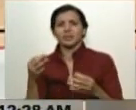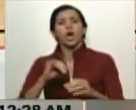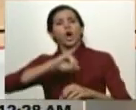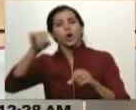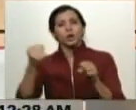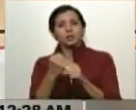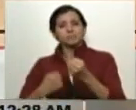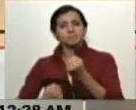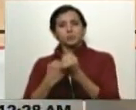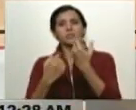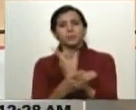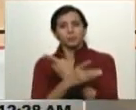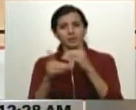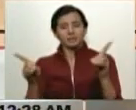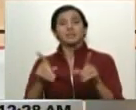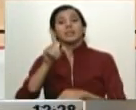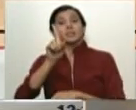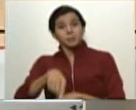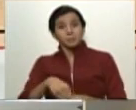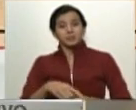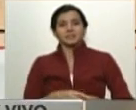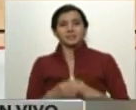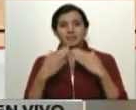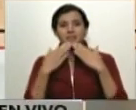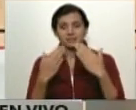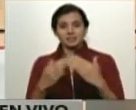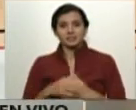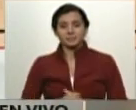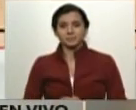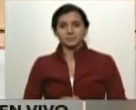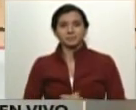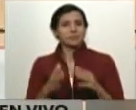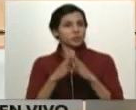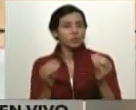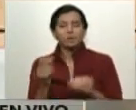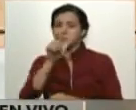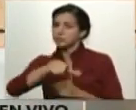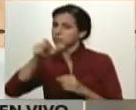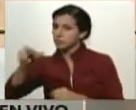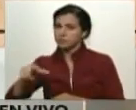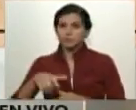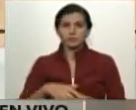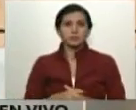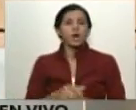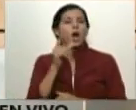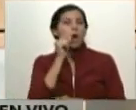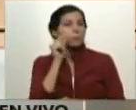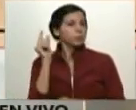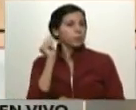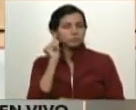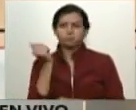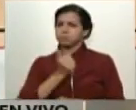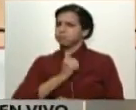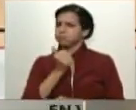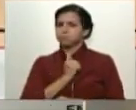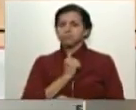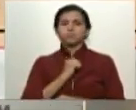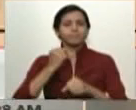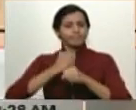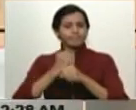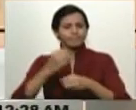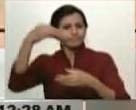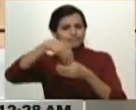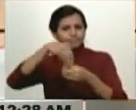la democracia. Asimismo, le damos las gracias a todas las personas, hombres y mujeres del Poder Electoral,